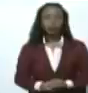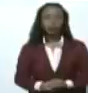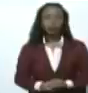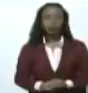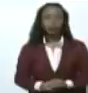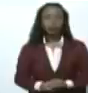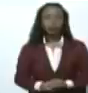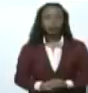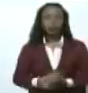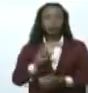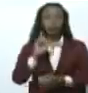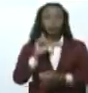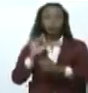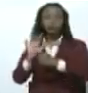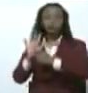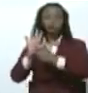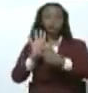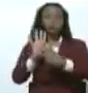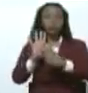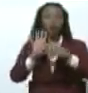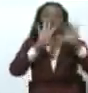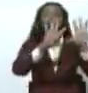Con una transmisión del